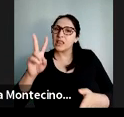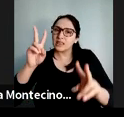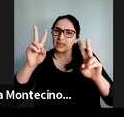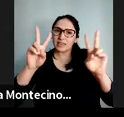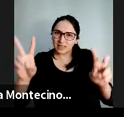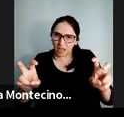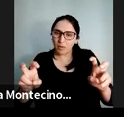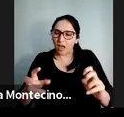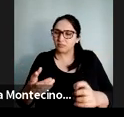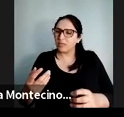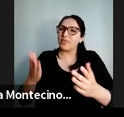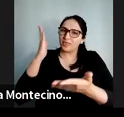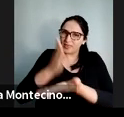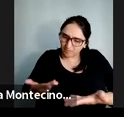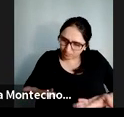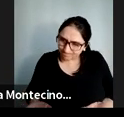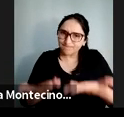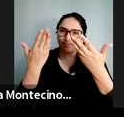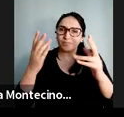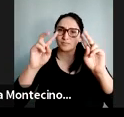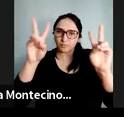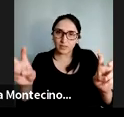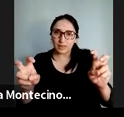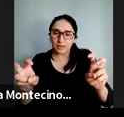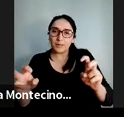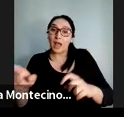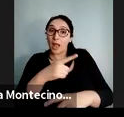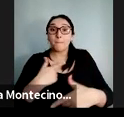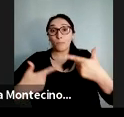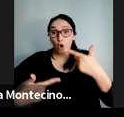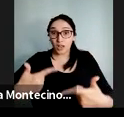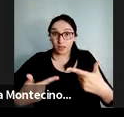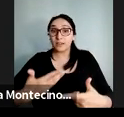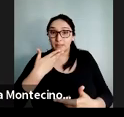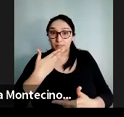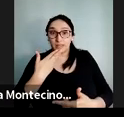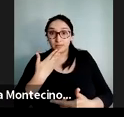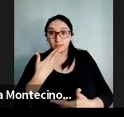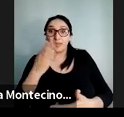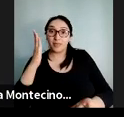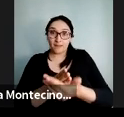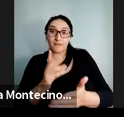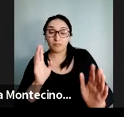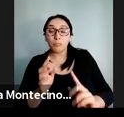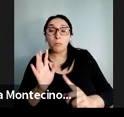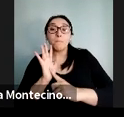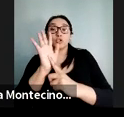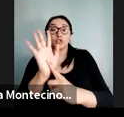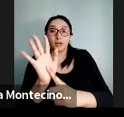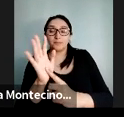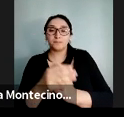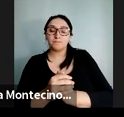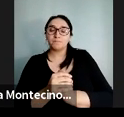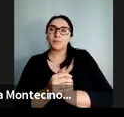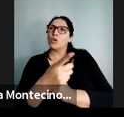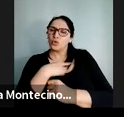a nivel social, a nivel público, a nivel político sobre lo que está ocurriendo con este tipo de violencia. Finalmente, para nosotras también